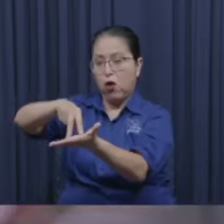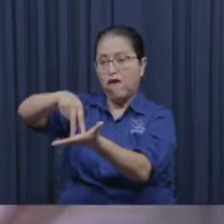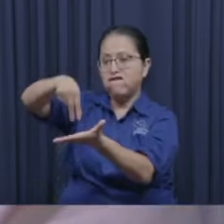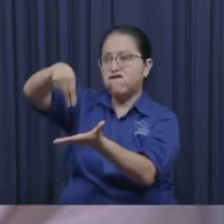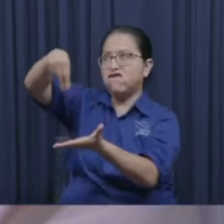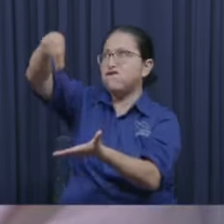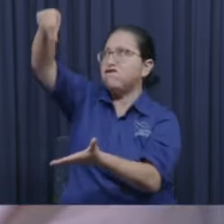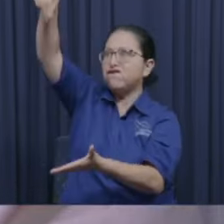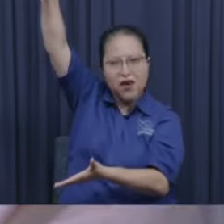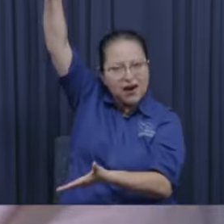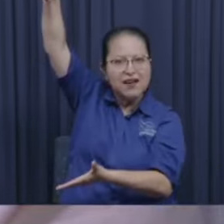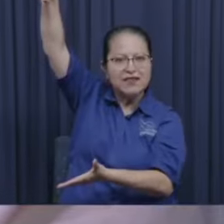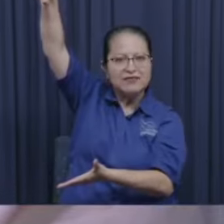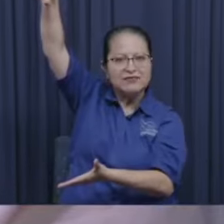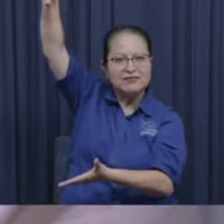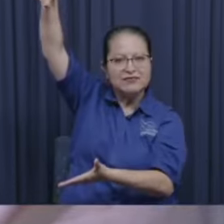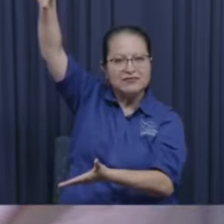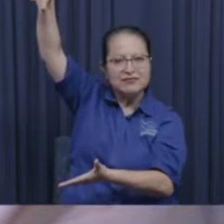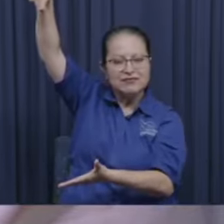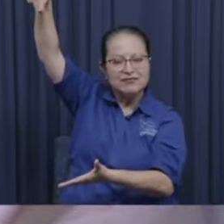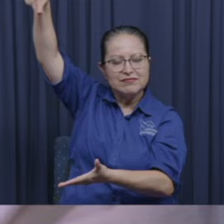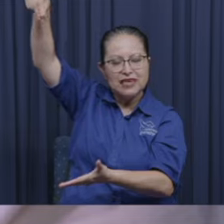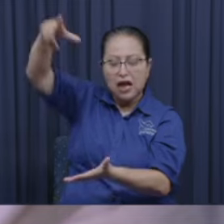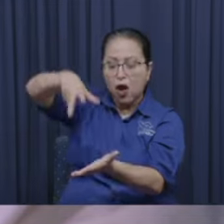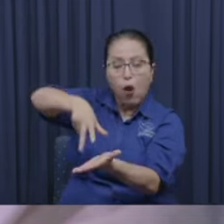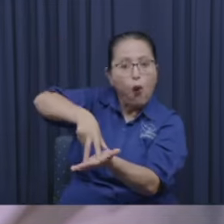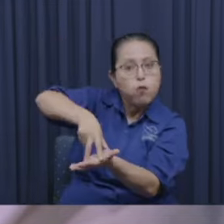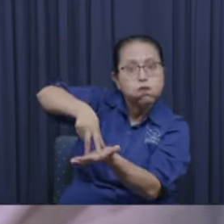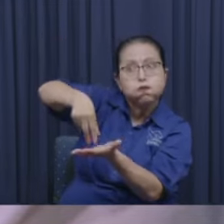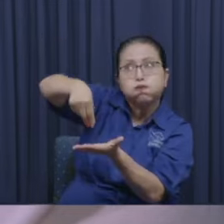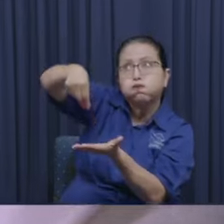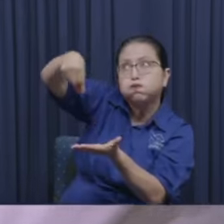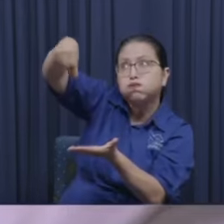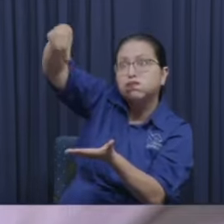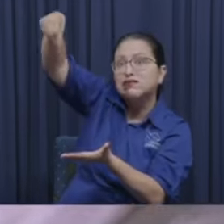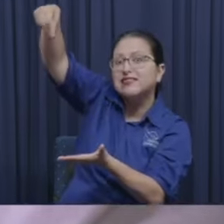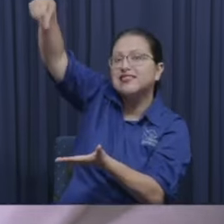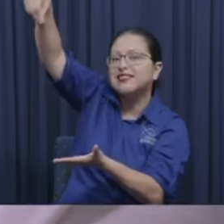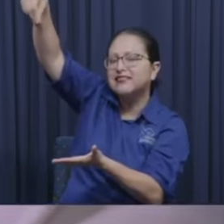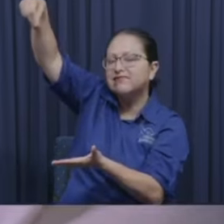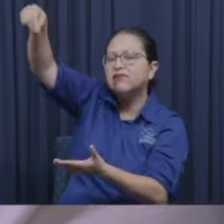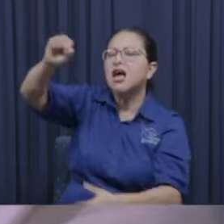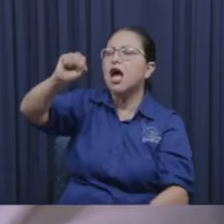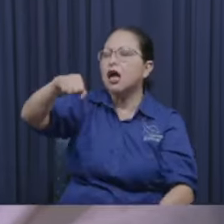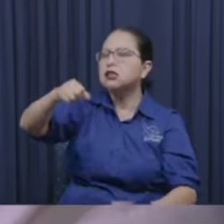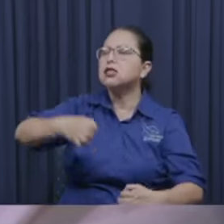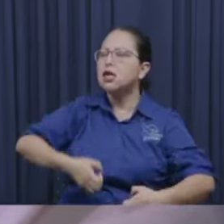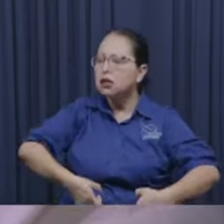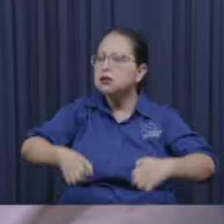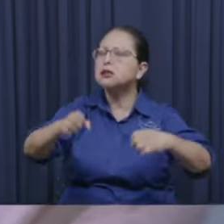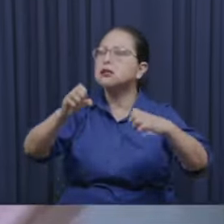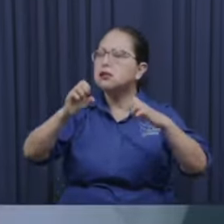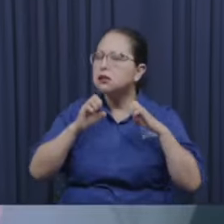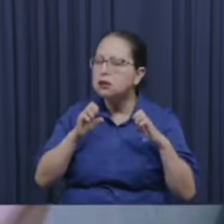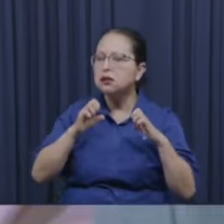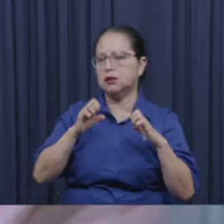arrebatados arrebatados no que el arrebatamiento no existe un montón de cristianos diciendo